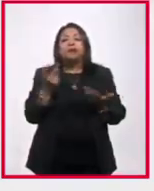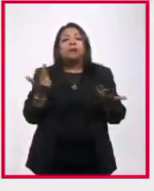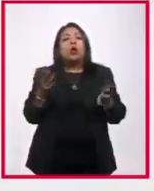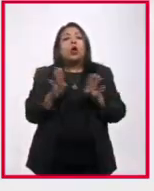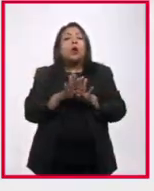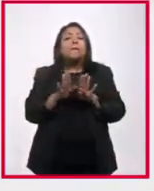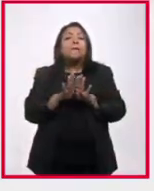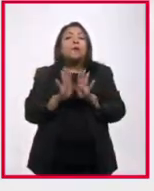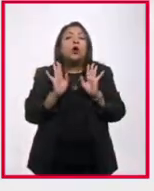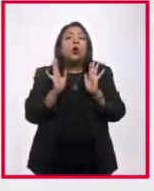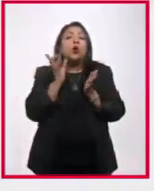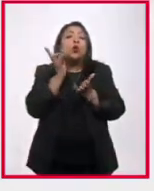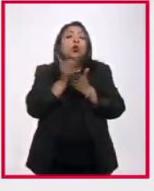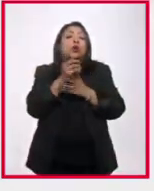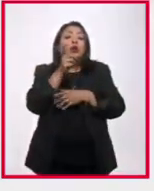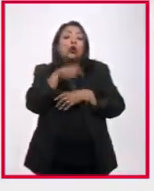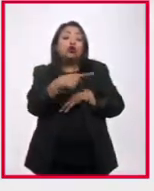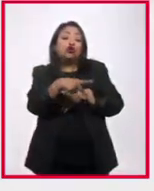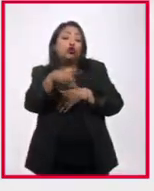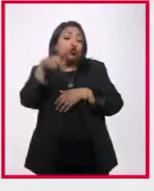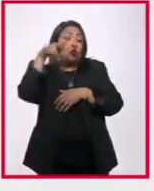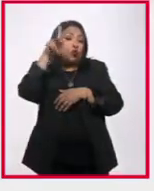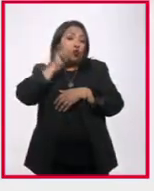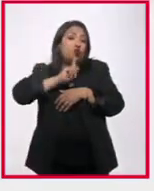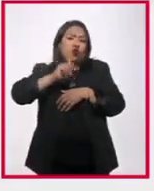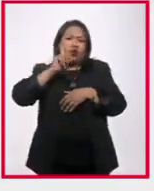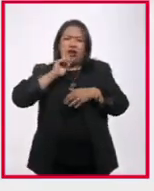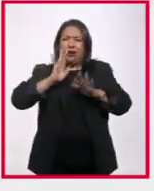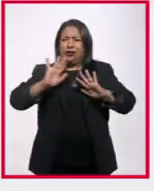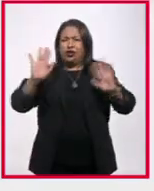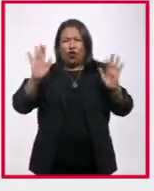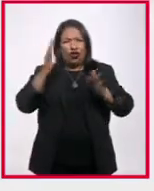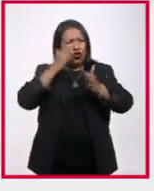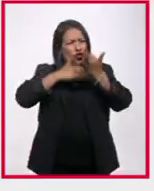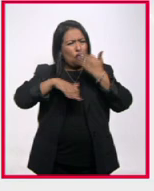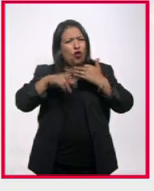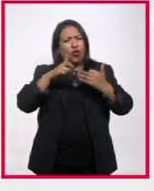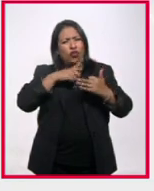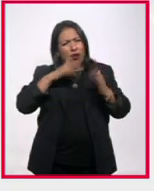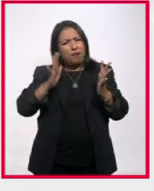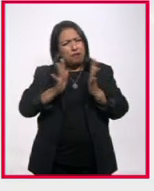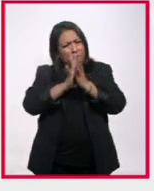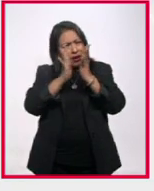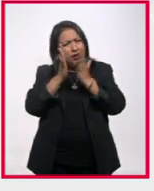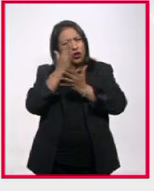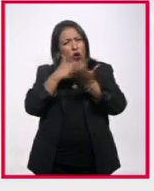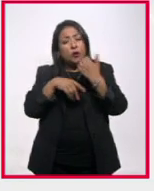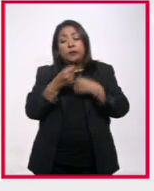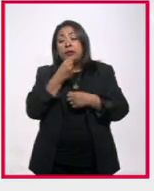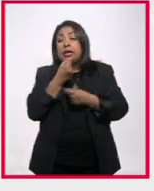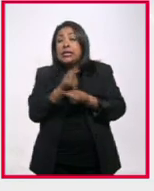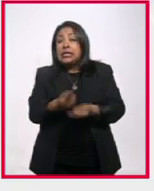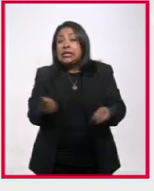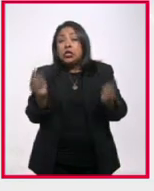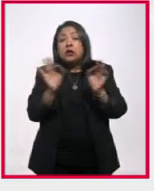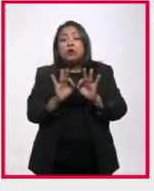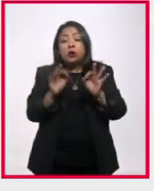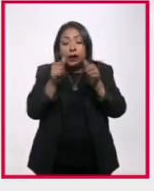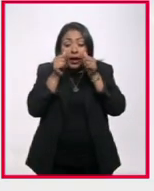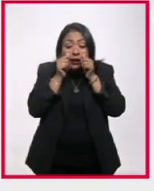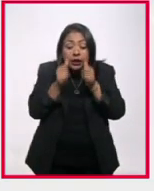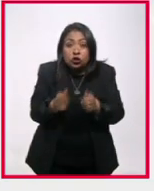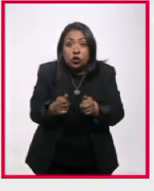una cuestión solo para las mujeres, es una cuestión de todos. Con los niños es muy importante